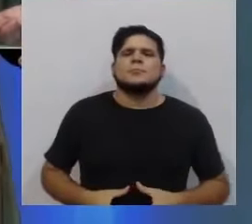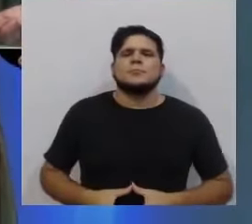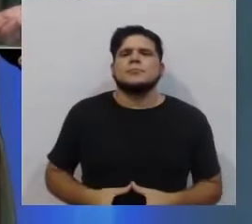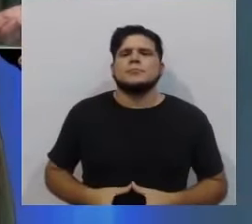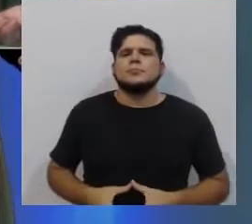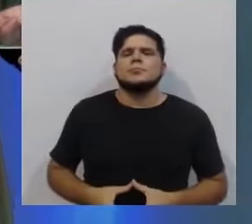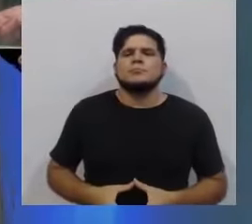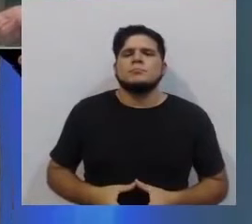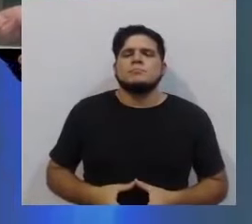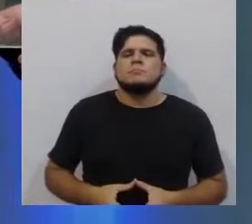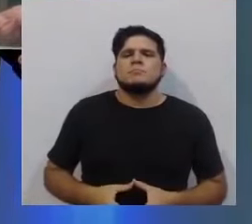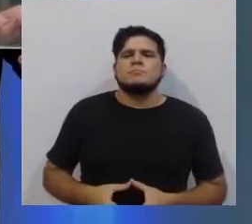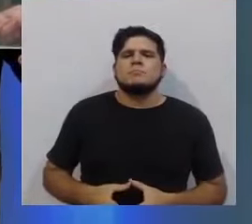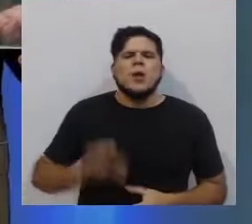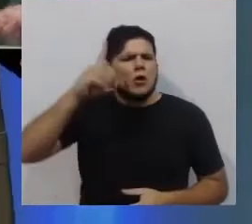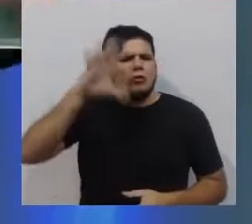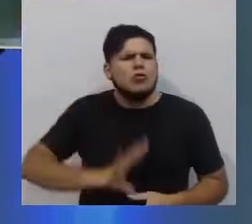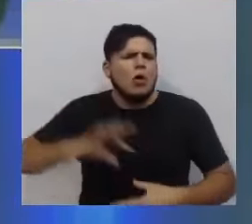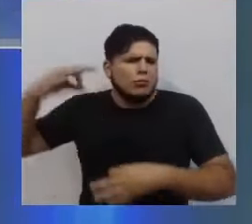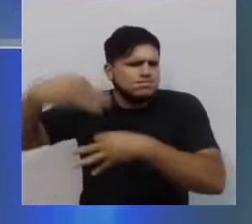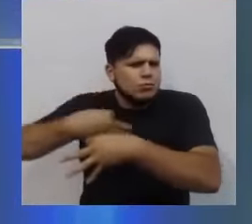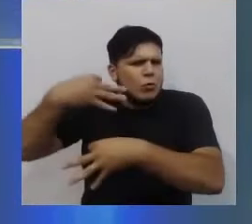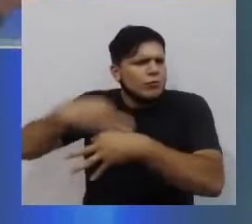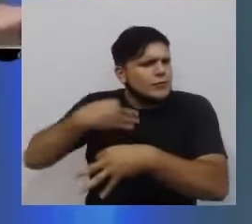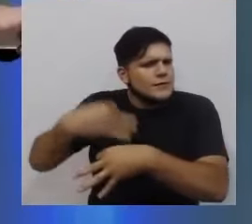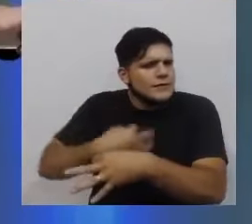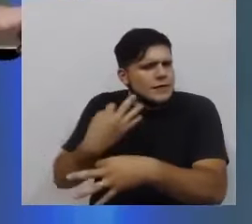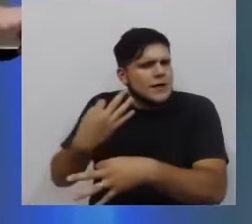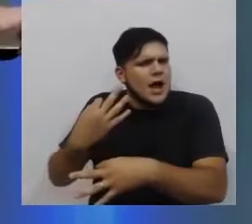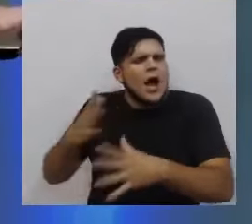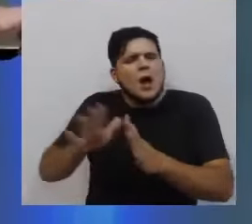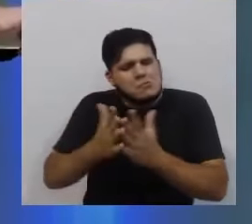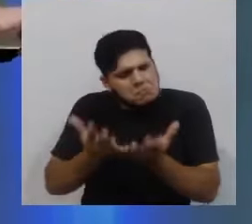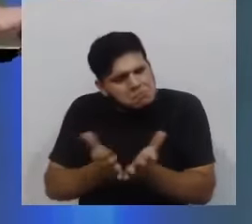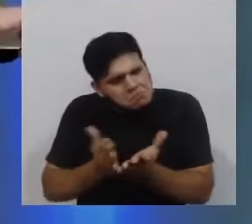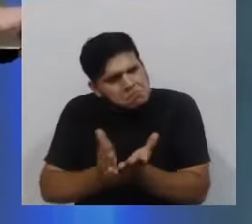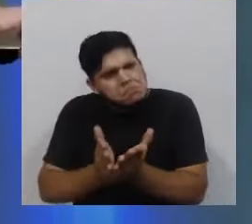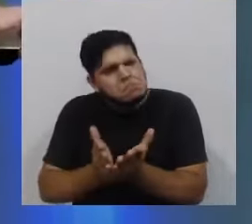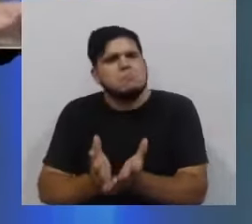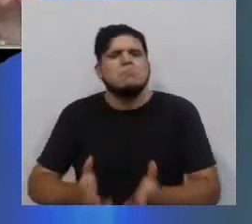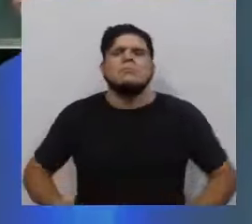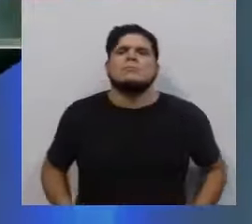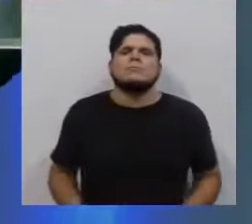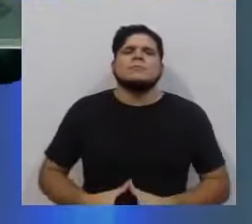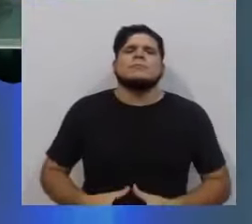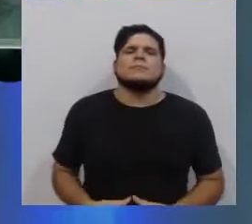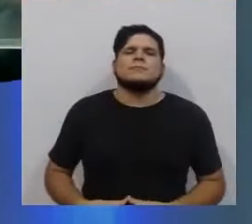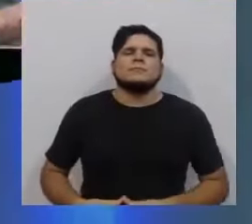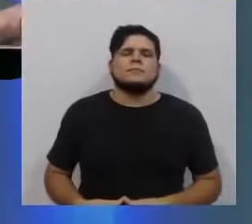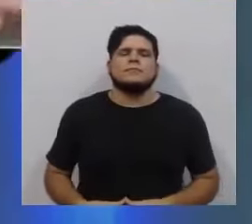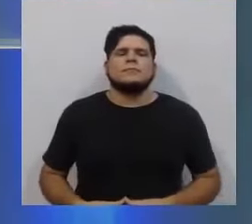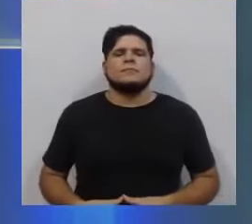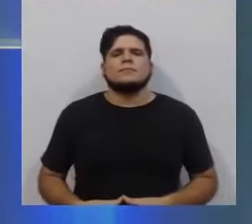su palabra así que indague la palabra estudie la palabra hay formas muy simples